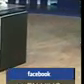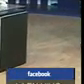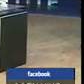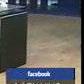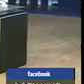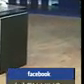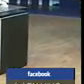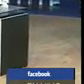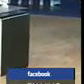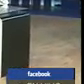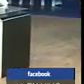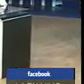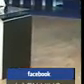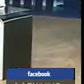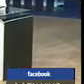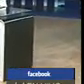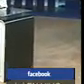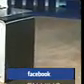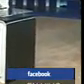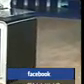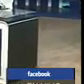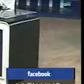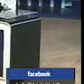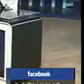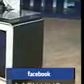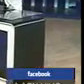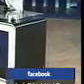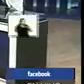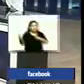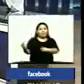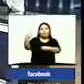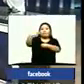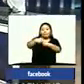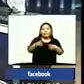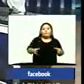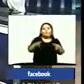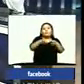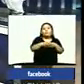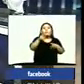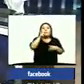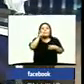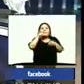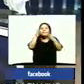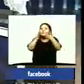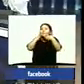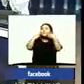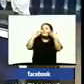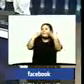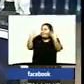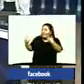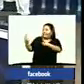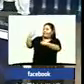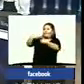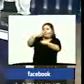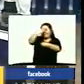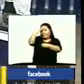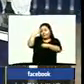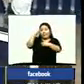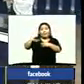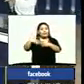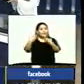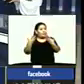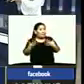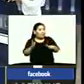importantes de este día. Manuel Burgos se incorpora al equipo y con Pamela estamos también muy contentos de que esté nuevamente con nosotros después de esta